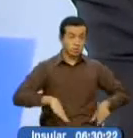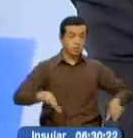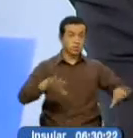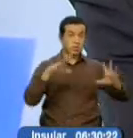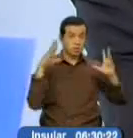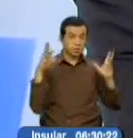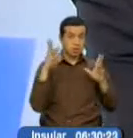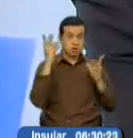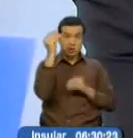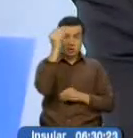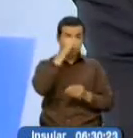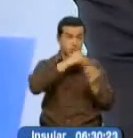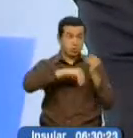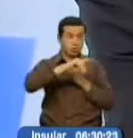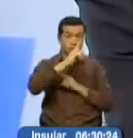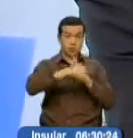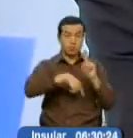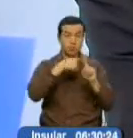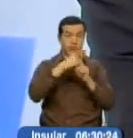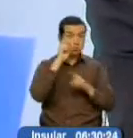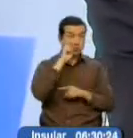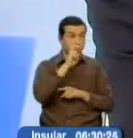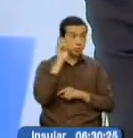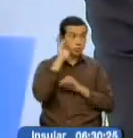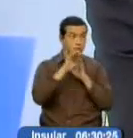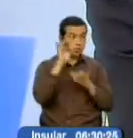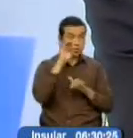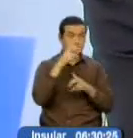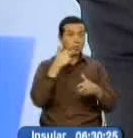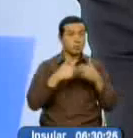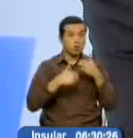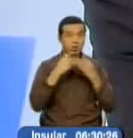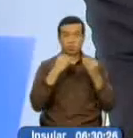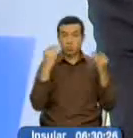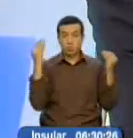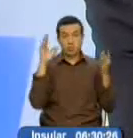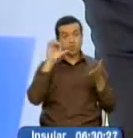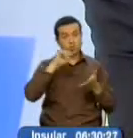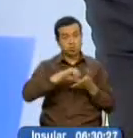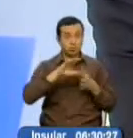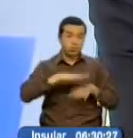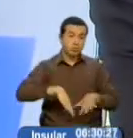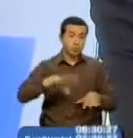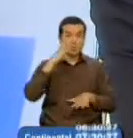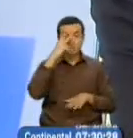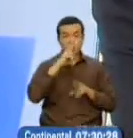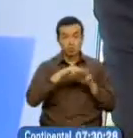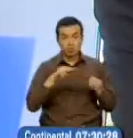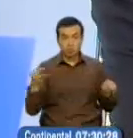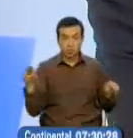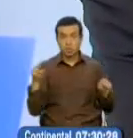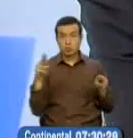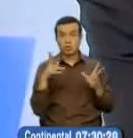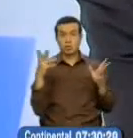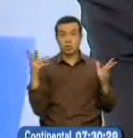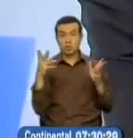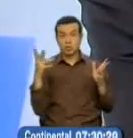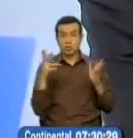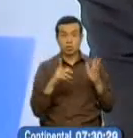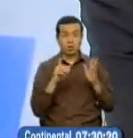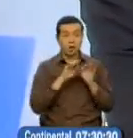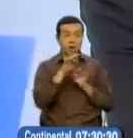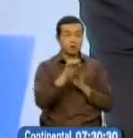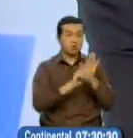de inversión y adicionalmente de atracción turística, porque ese es el problema. Tenemos grandes y bonitos entornos naturales, pero cantones nada